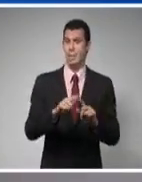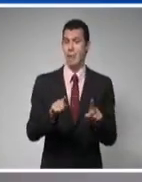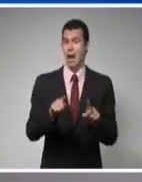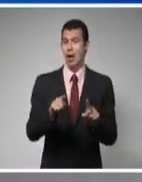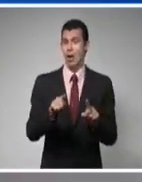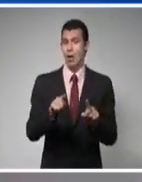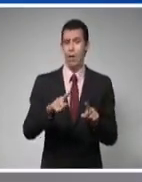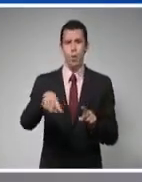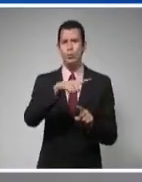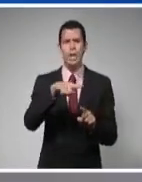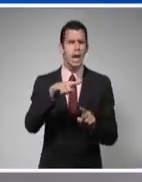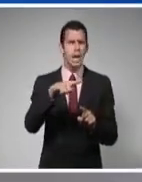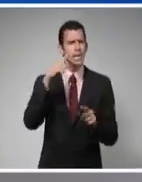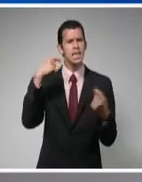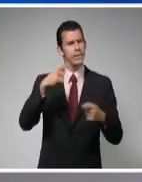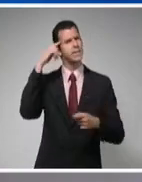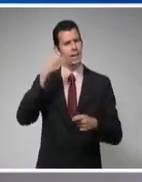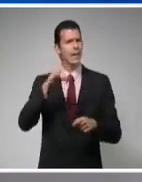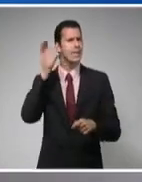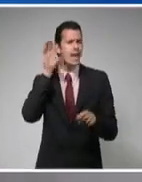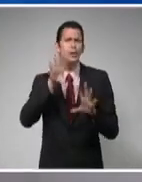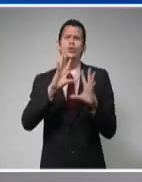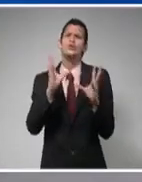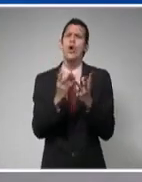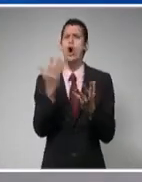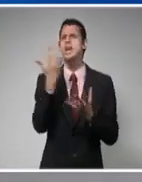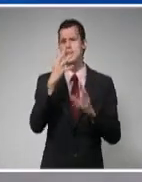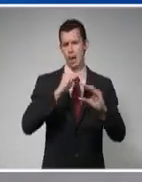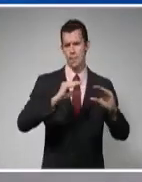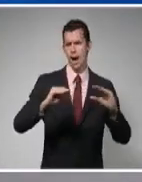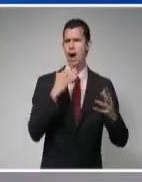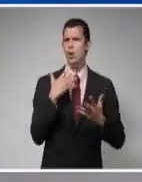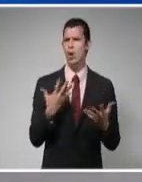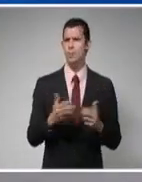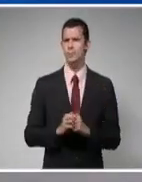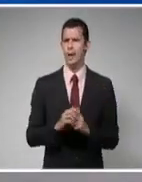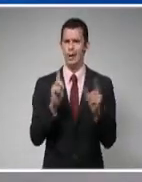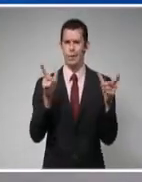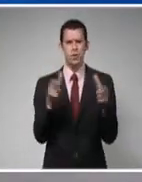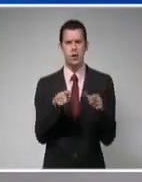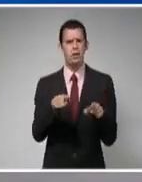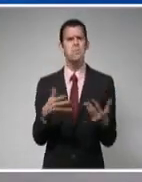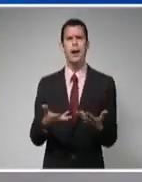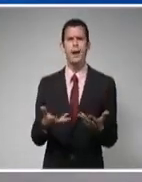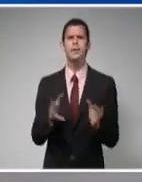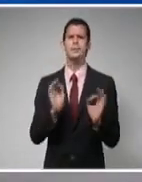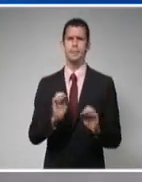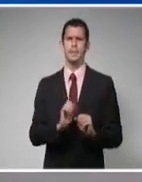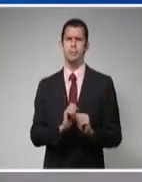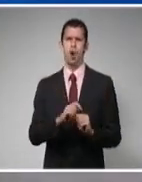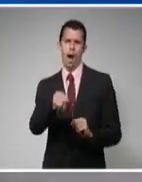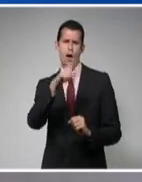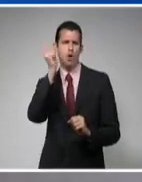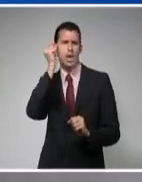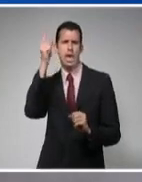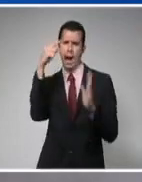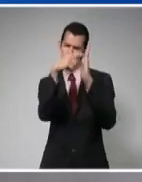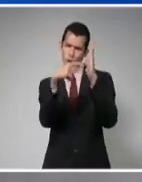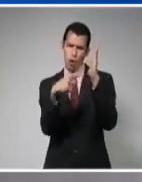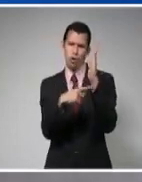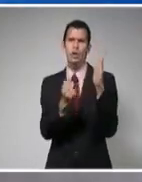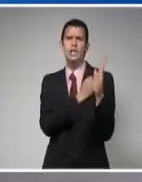alianzas, de hacer propuestas para acciones del futuro, de encontrar más gente que lo siga, diría yo, más gente que se preste a sus juegos y